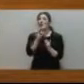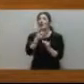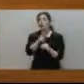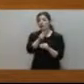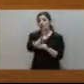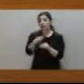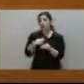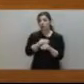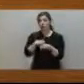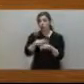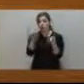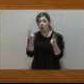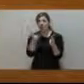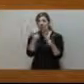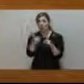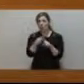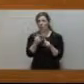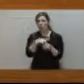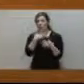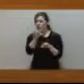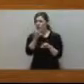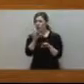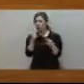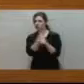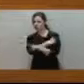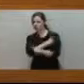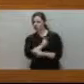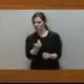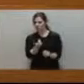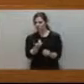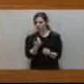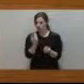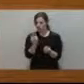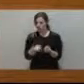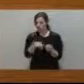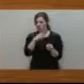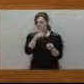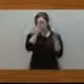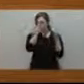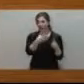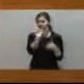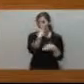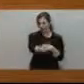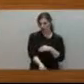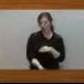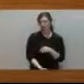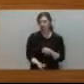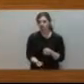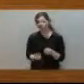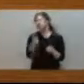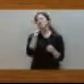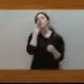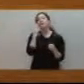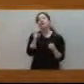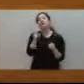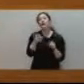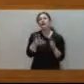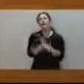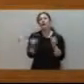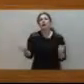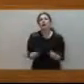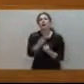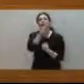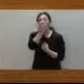remitió documentación contradictoria. Se cambiaron los papeles, para que usted lo entienda. Mire, eso no es actuar con contundencia. Si